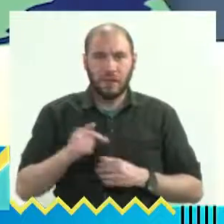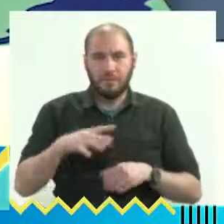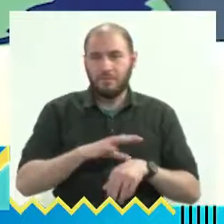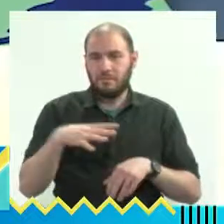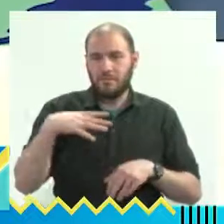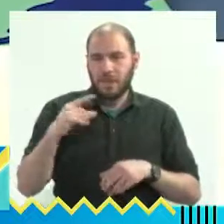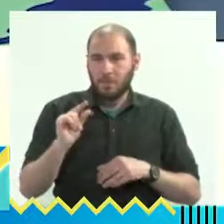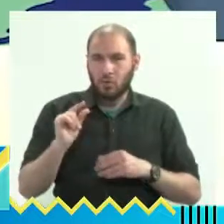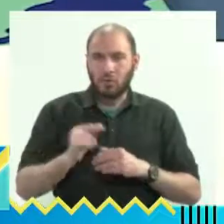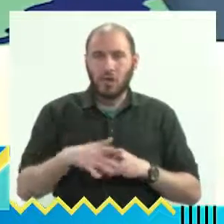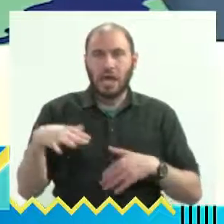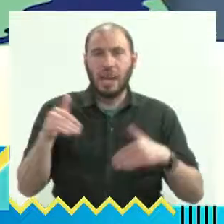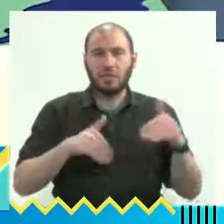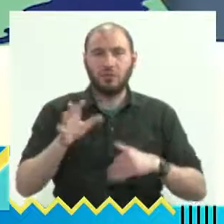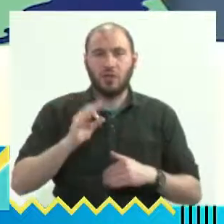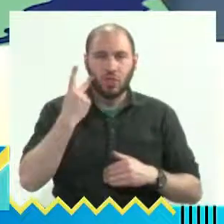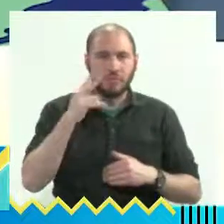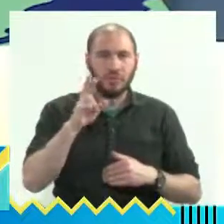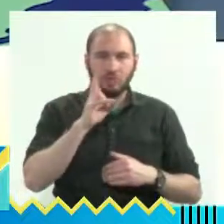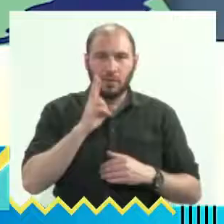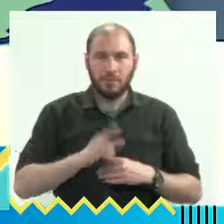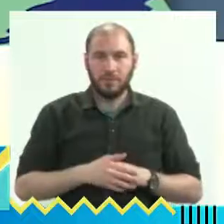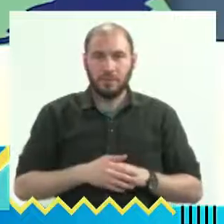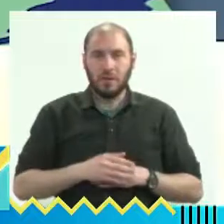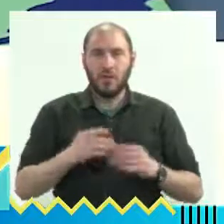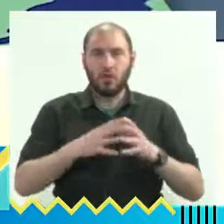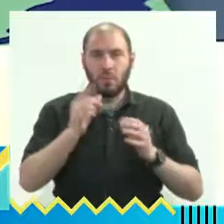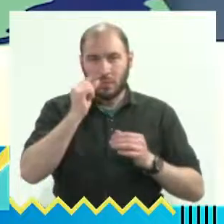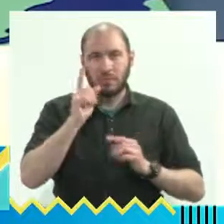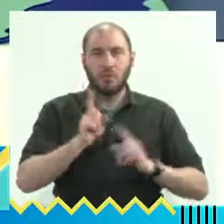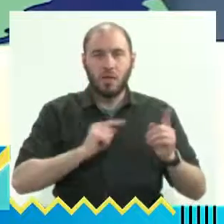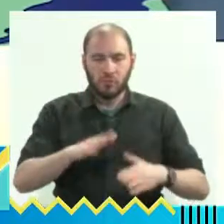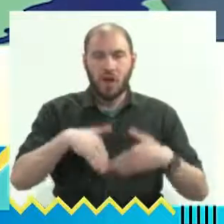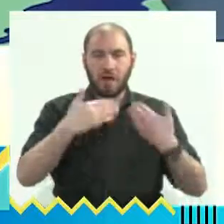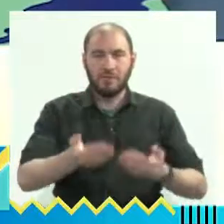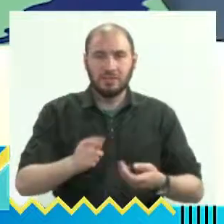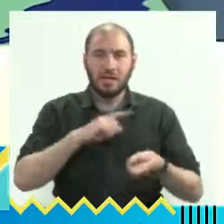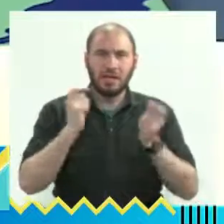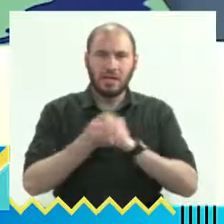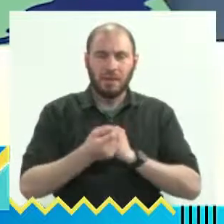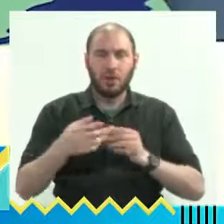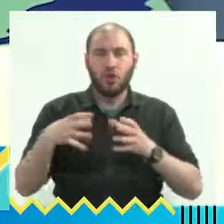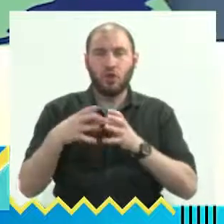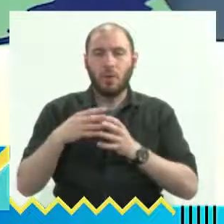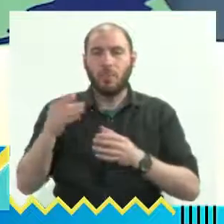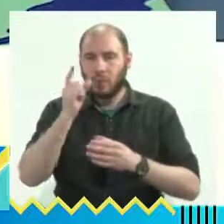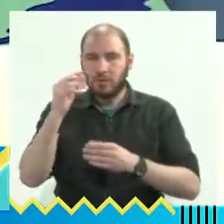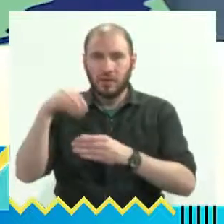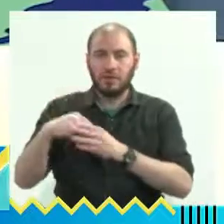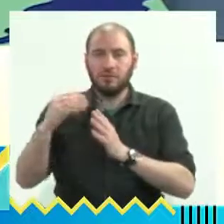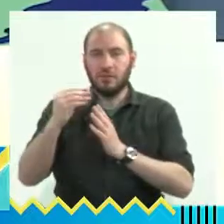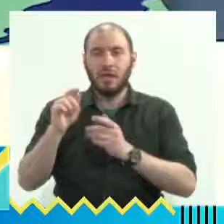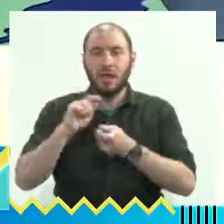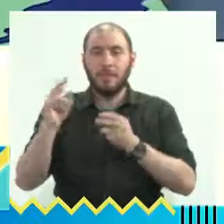tiempo para las elecciones de 2019. Algunos partidos ya hemos avanzado en nuestras reformas de la Carta Orgánica. El Partido Justicialista